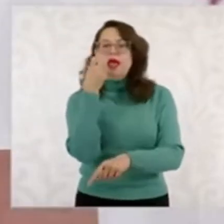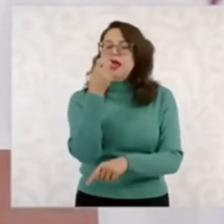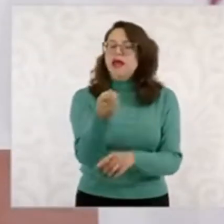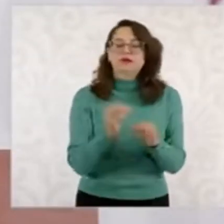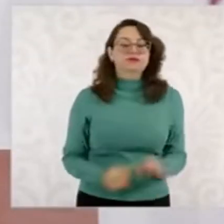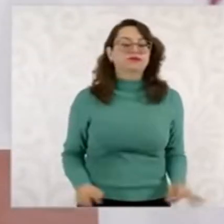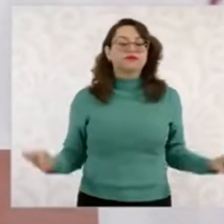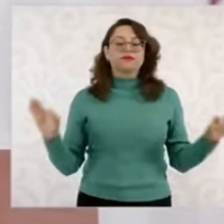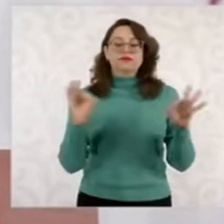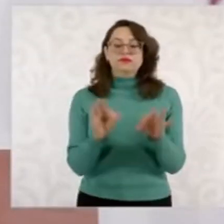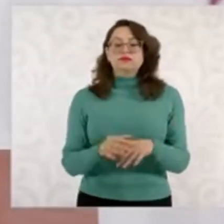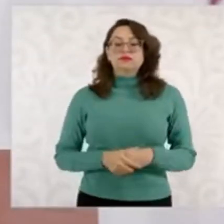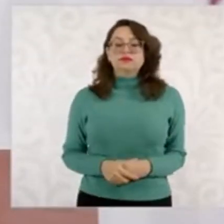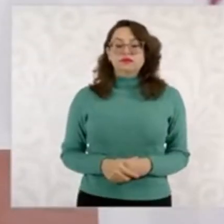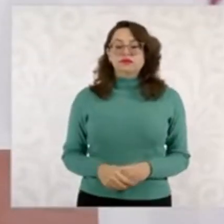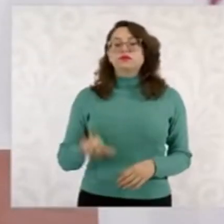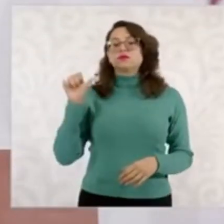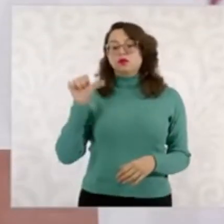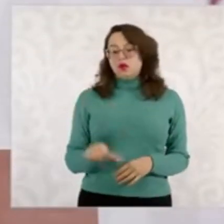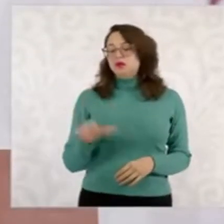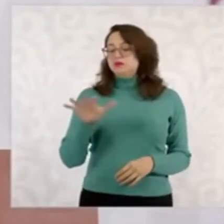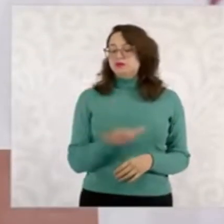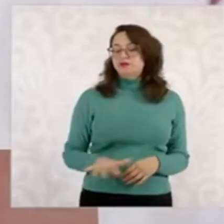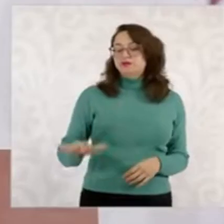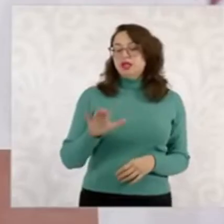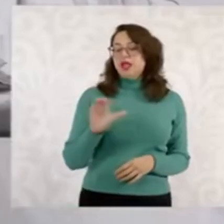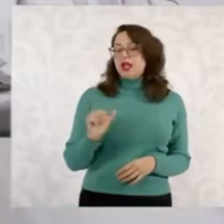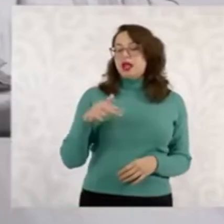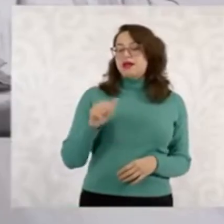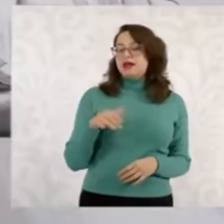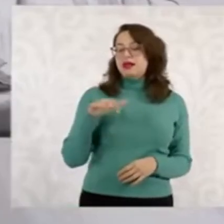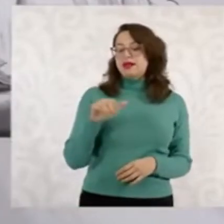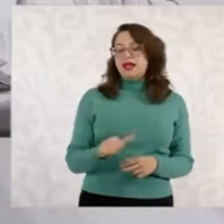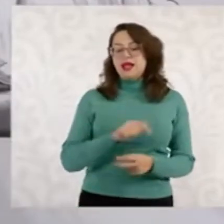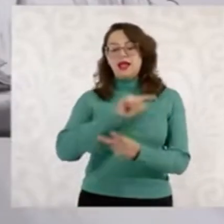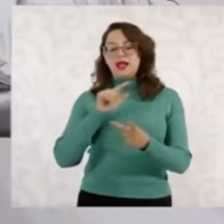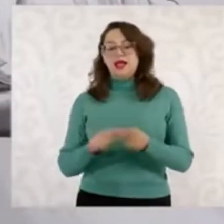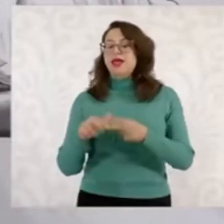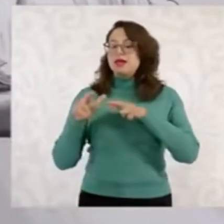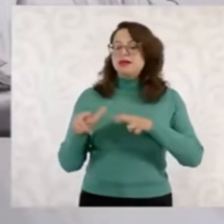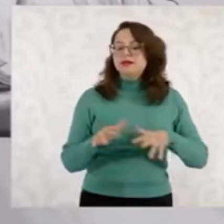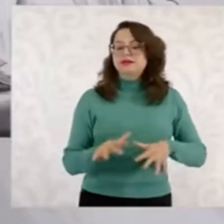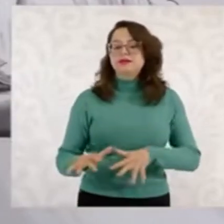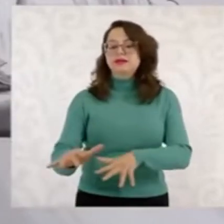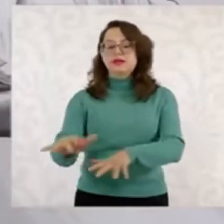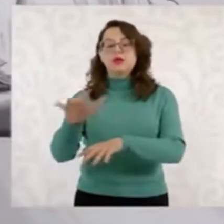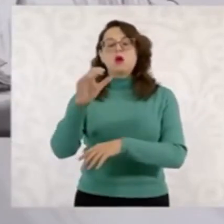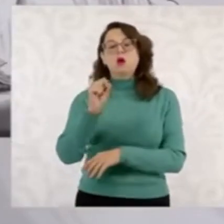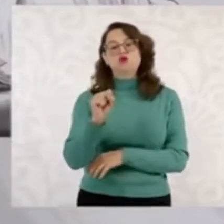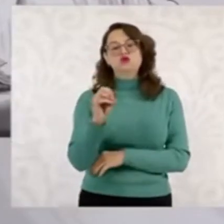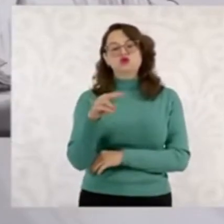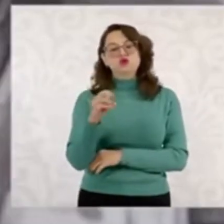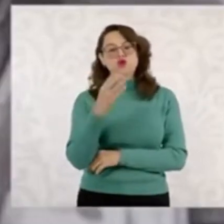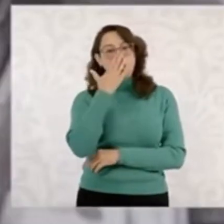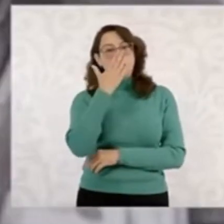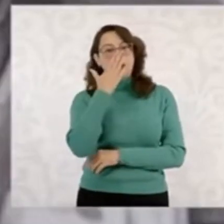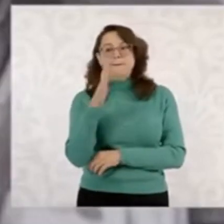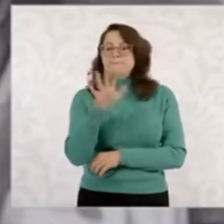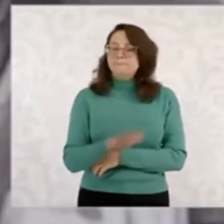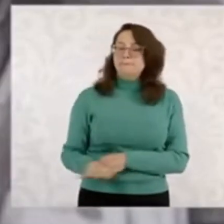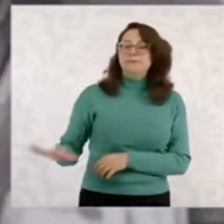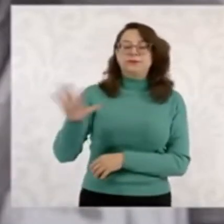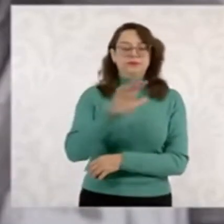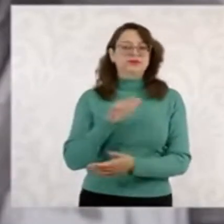anunciamos para Cananea y el río Sonora trasciende a esa ciudad y a las poblaciones de esa